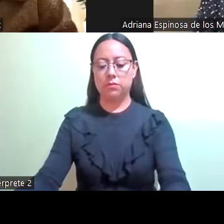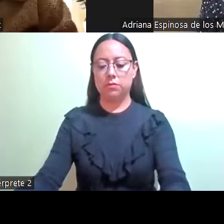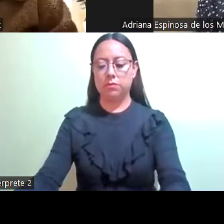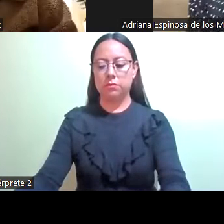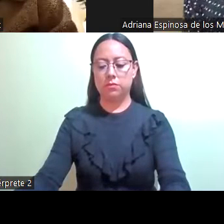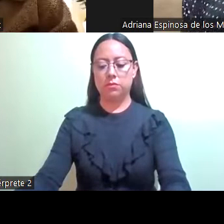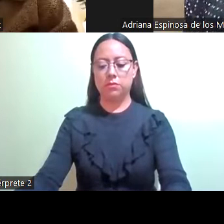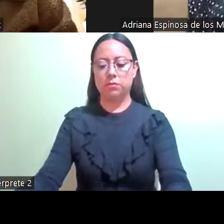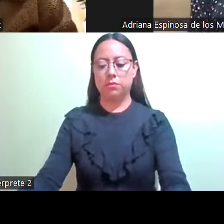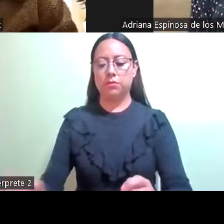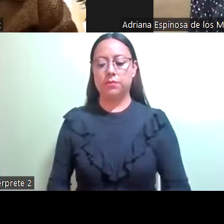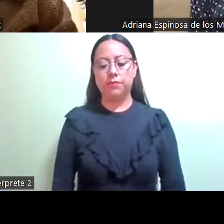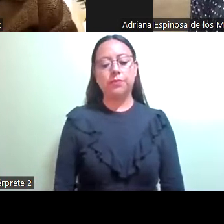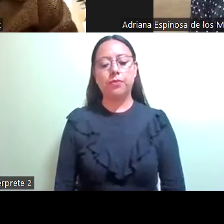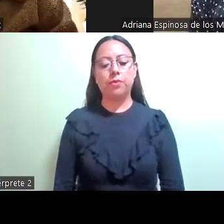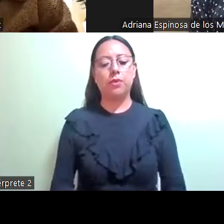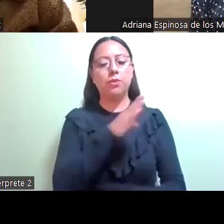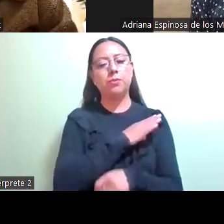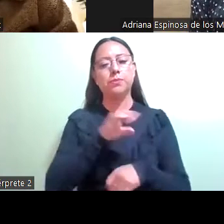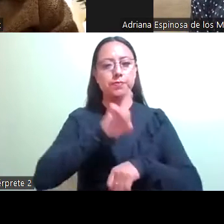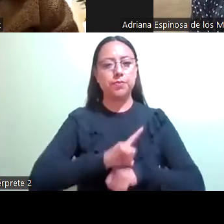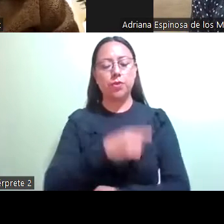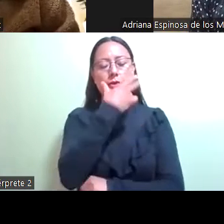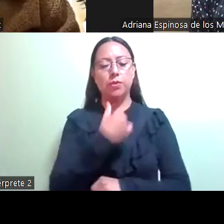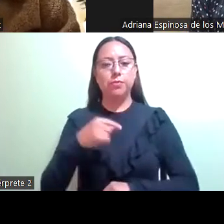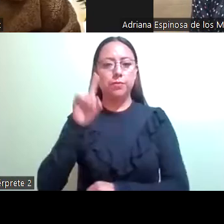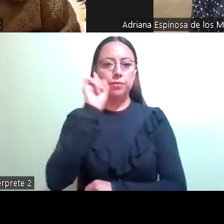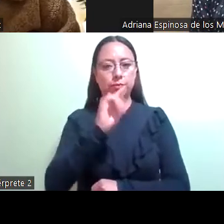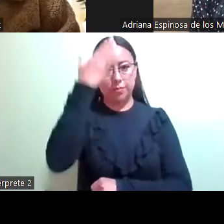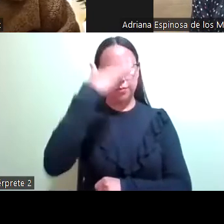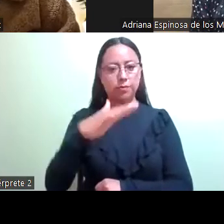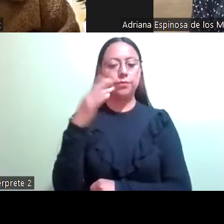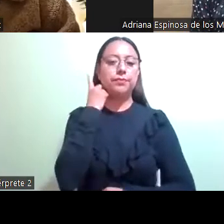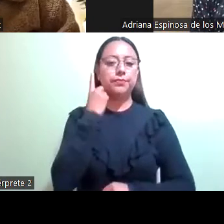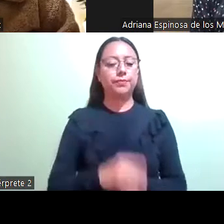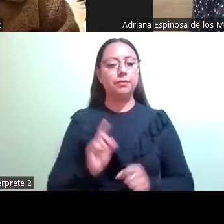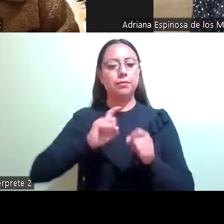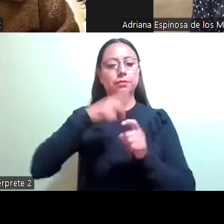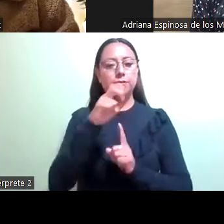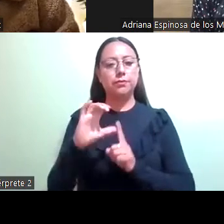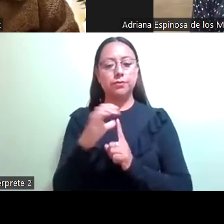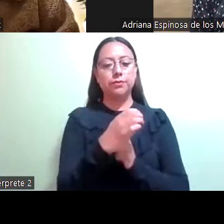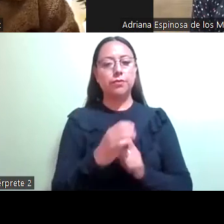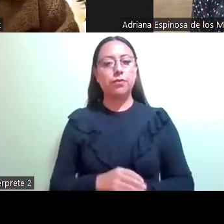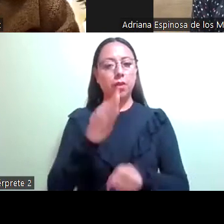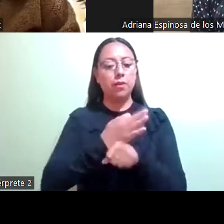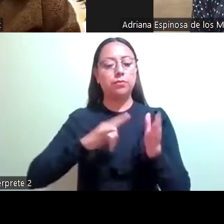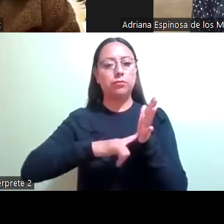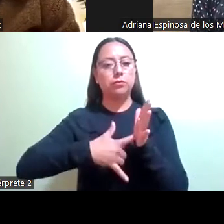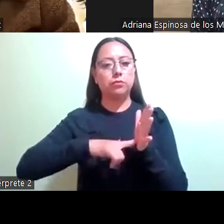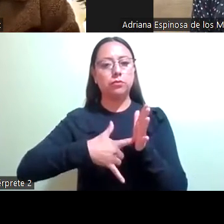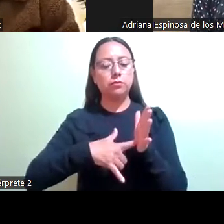Buenos días, bienvenidas señoras y señores diputados, integrantes de esta comisión. Siendo